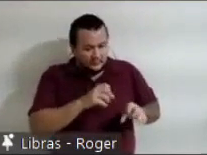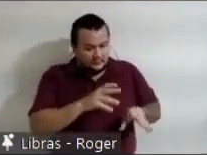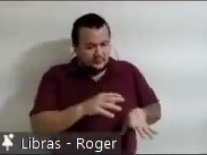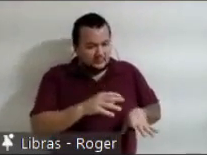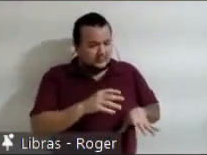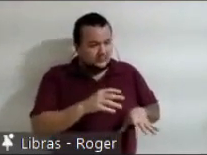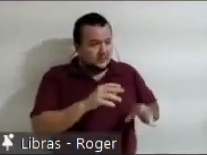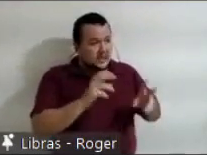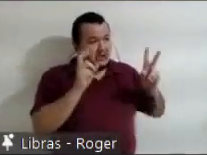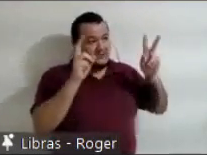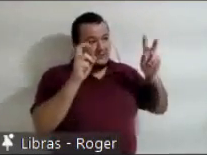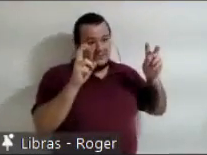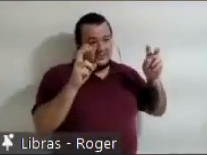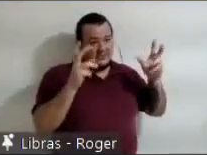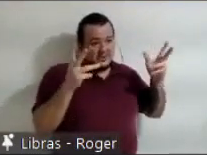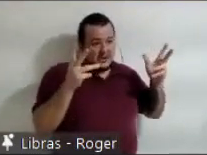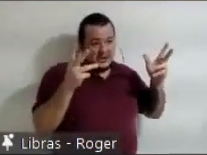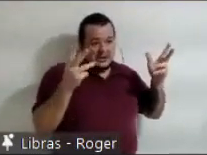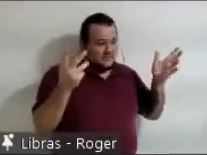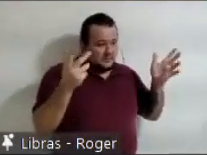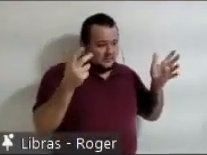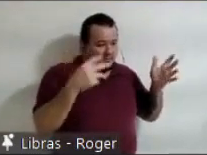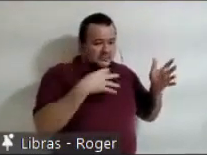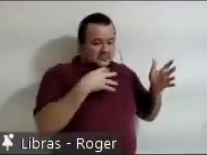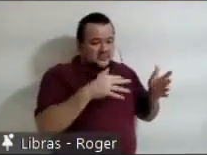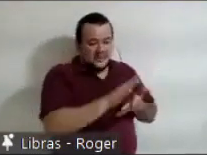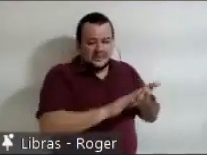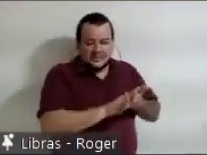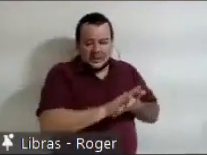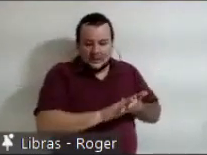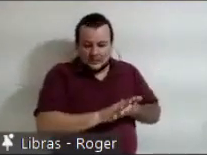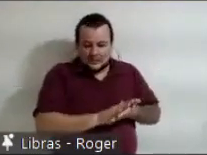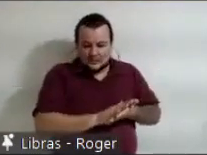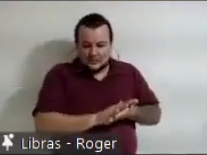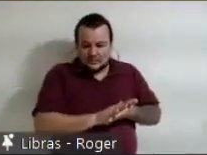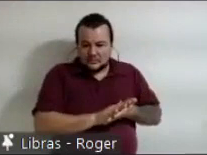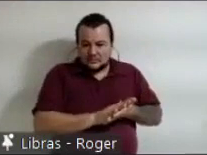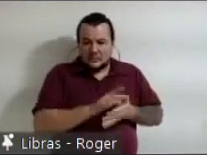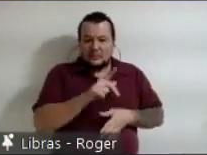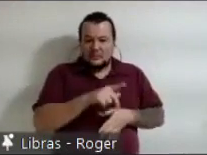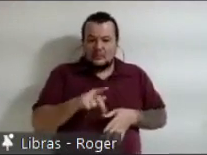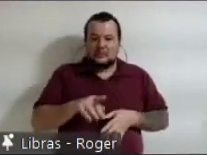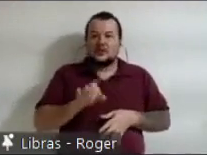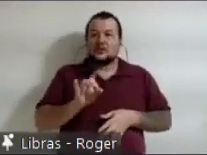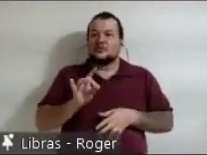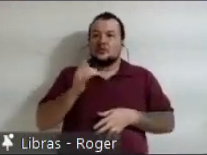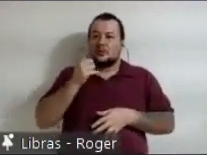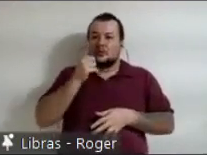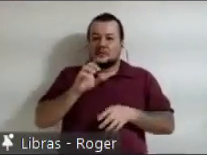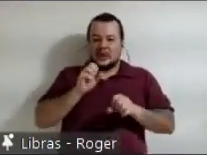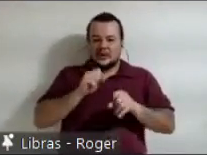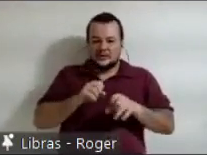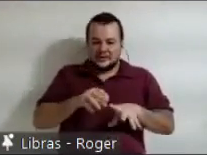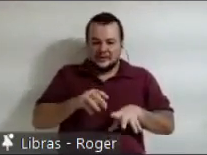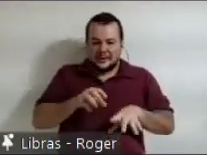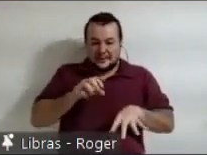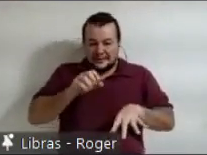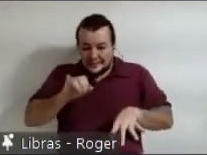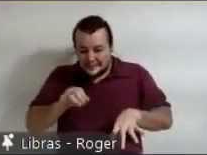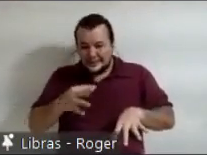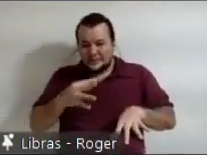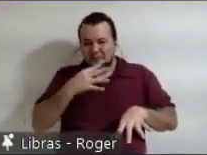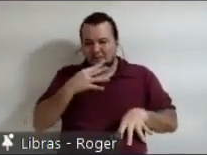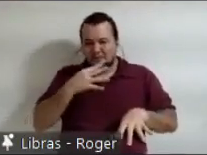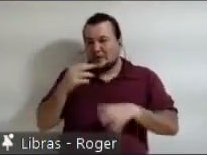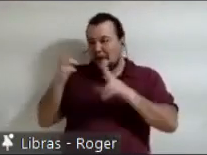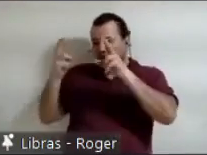clase acerca de las cosas que ya se saben las cosas que no se saben no sirven para que